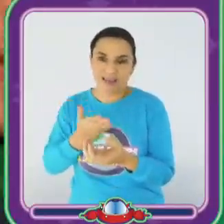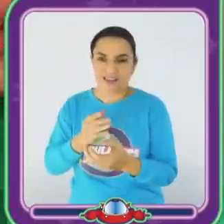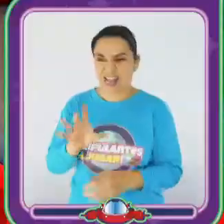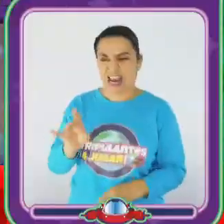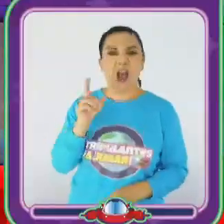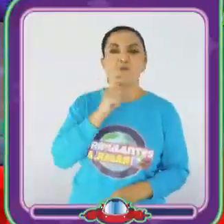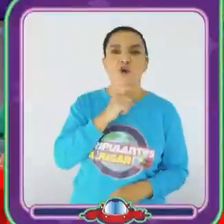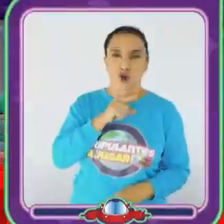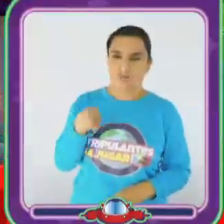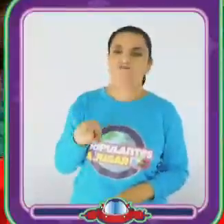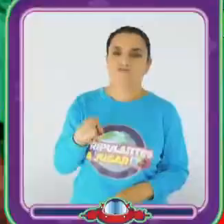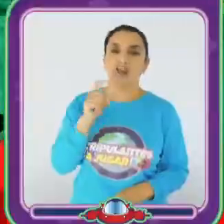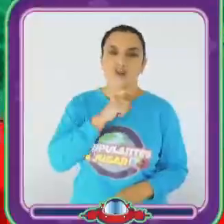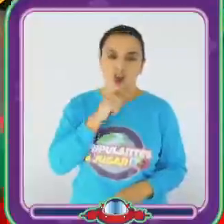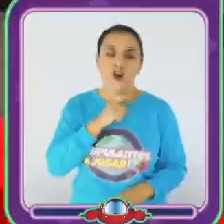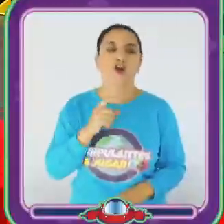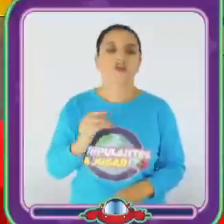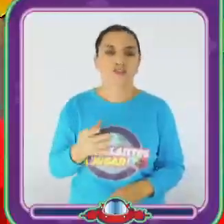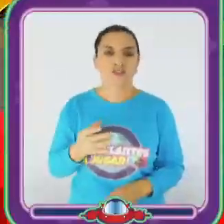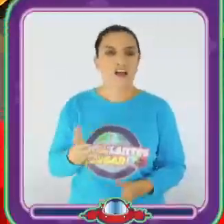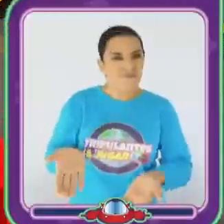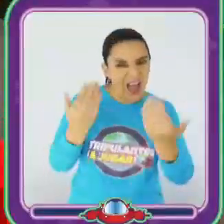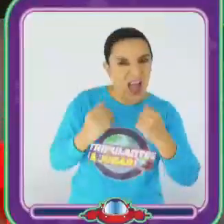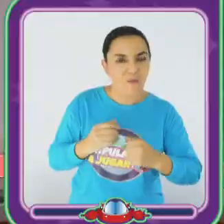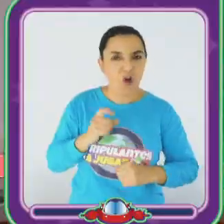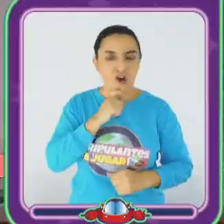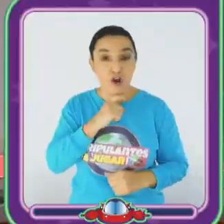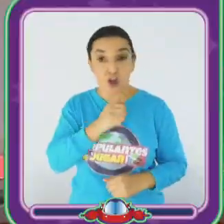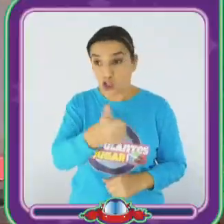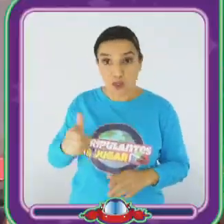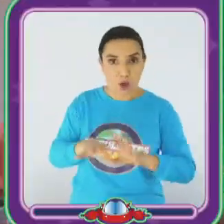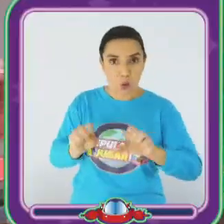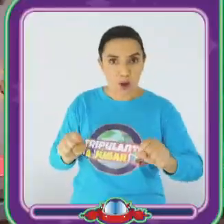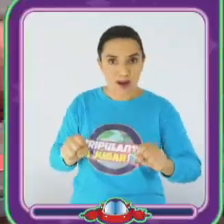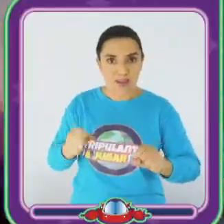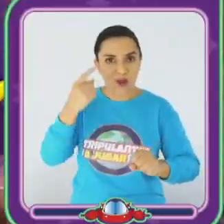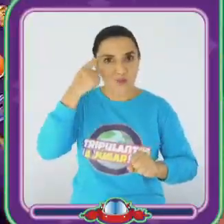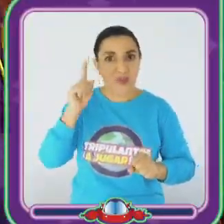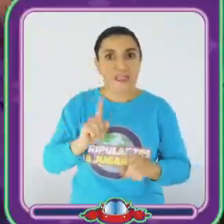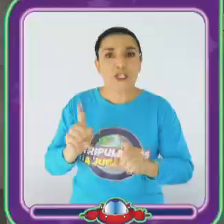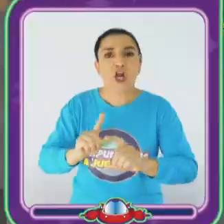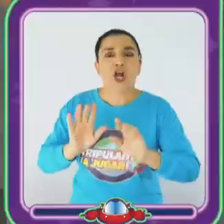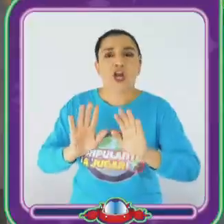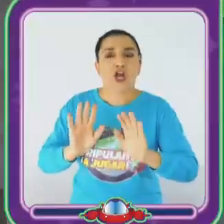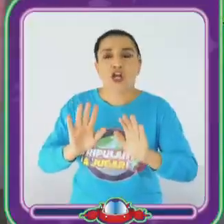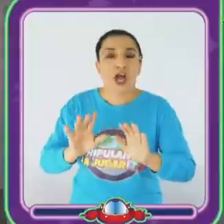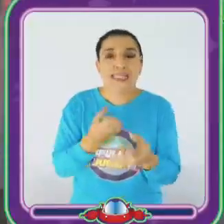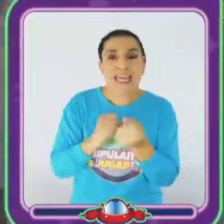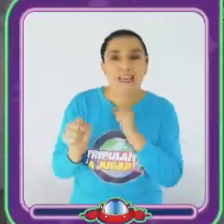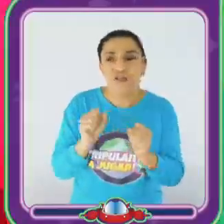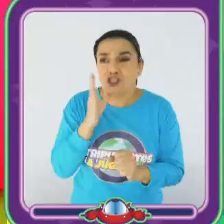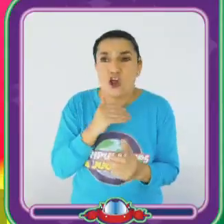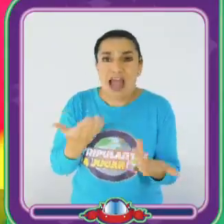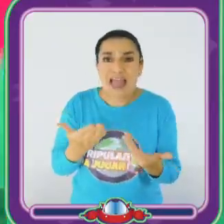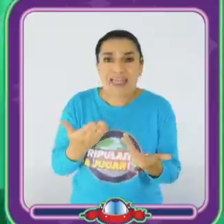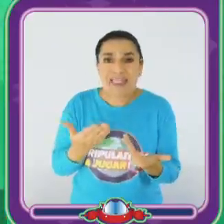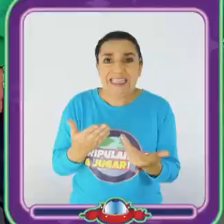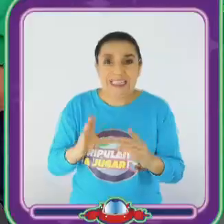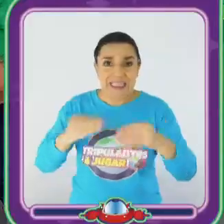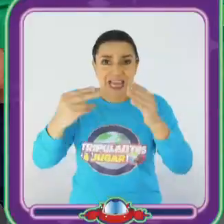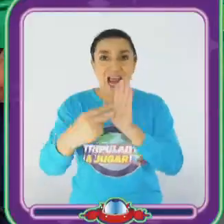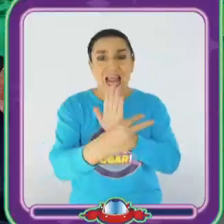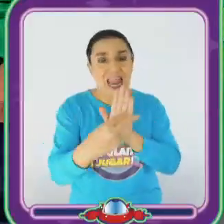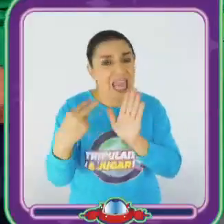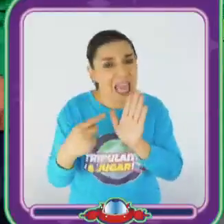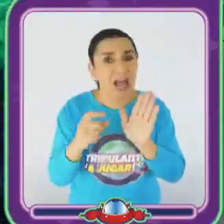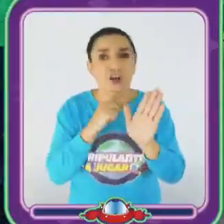vamos por el rojo. ¿Por el rojo? ¡Vamos! ¿Todos de acuerdo? Sí. Pero ¿cómo no están nerviosos, tripulantes? Lean,